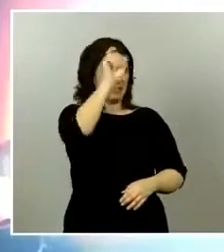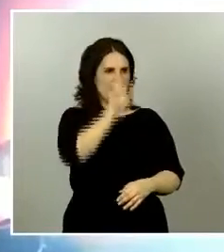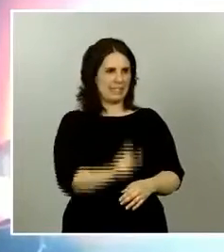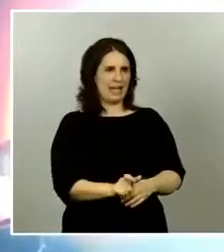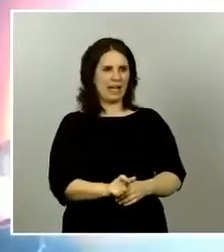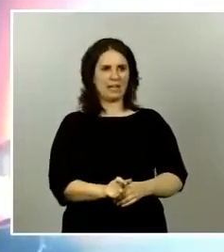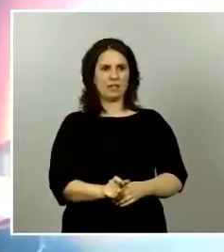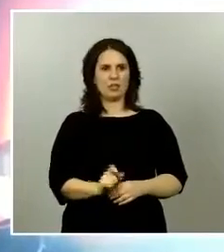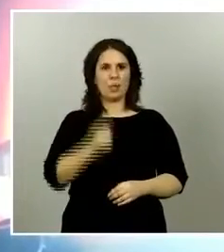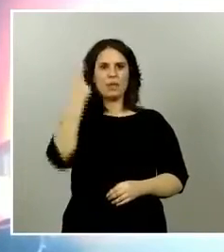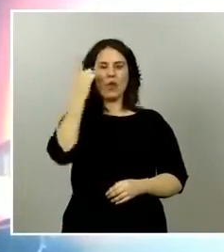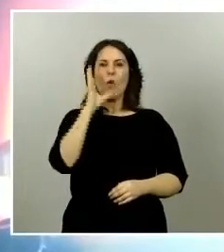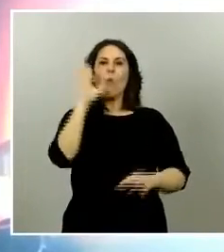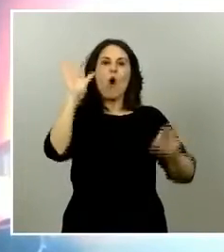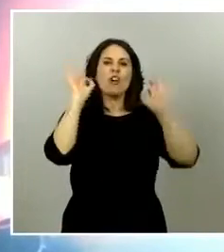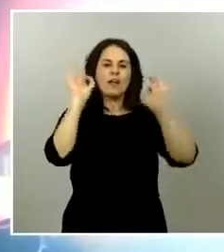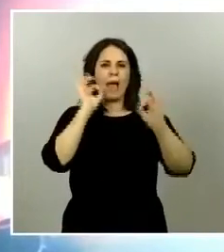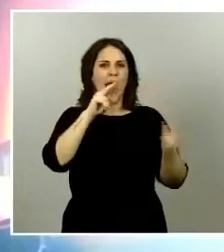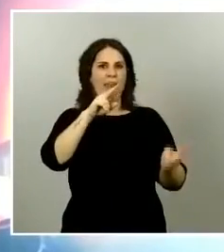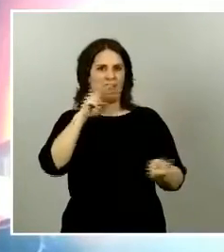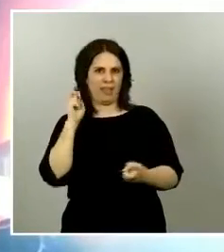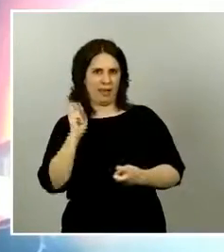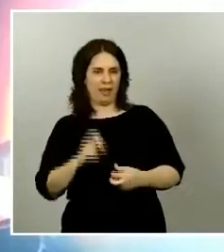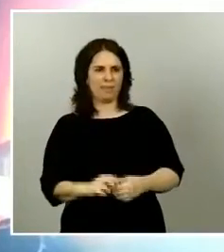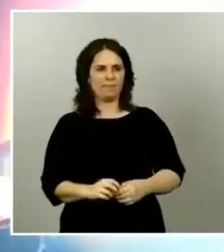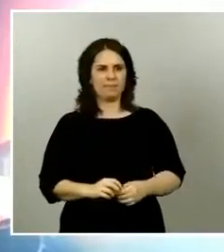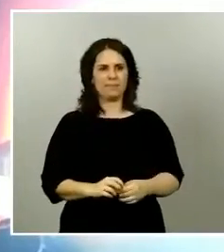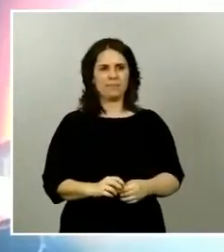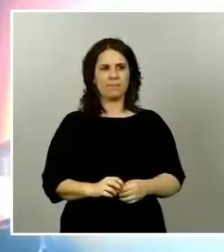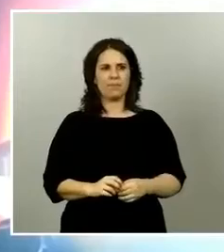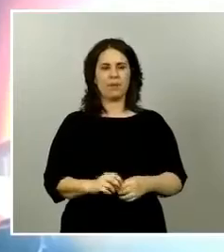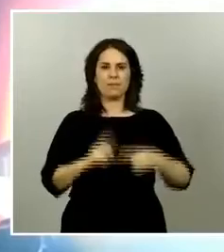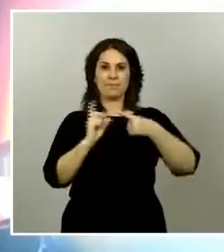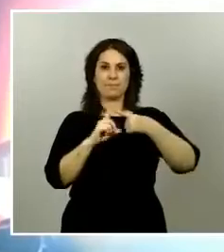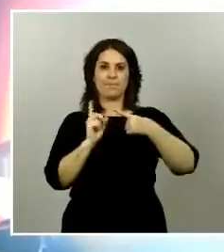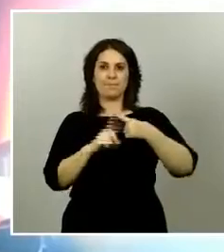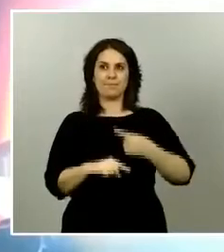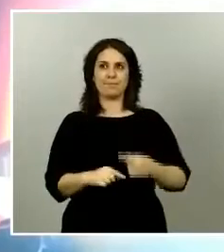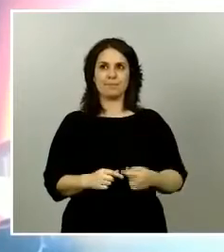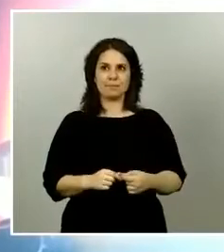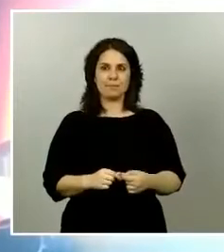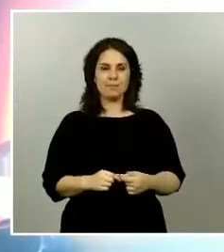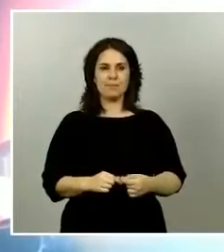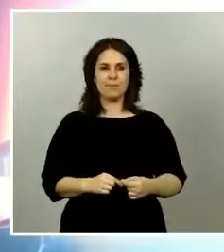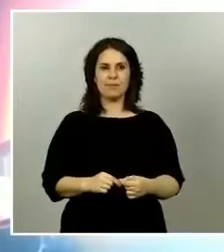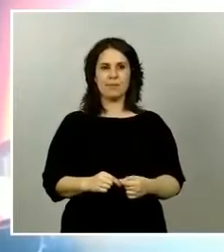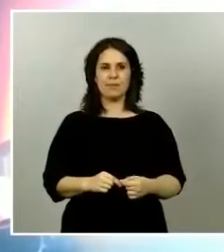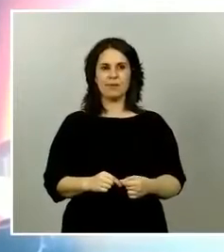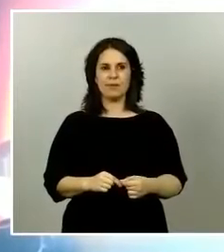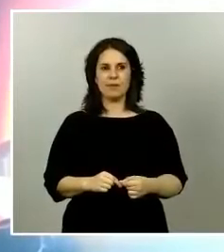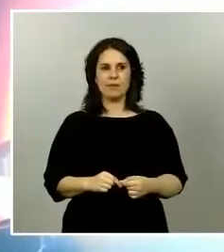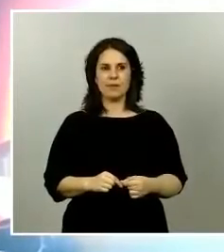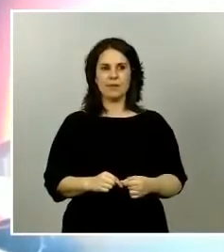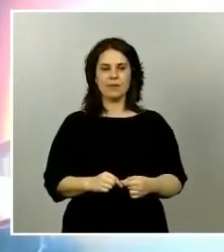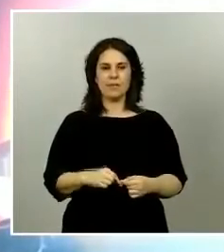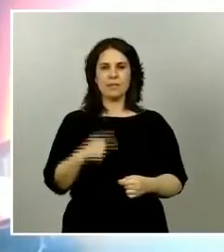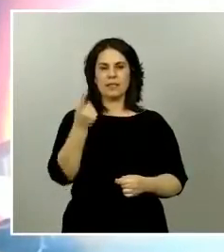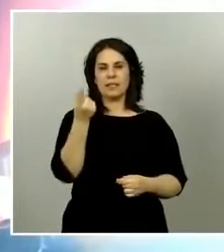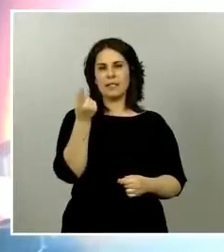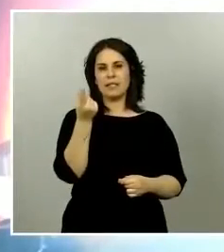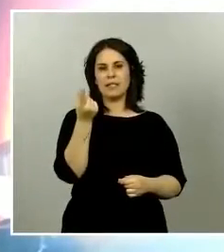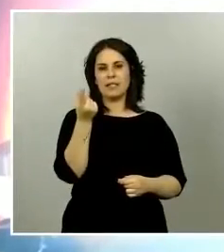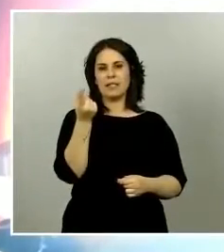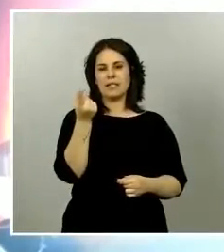dos preguntas para la ministra Montero, sobre todo en su condición de ministra de Hacienda. Por un lado, sobre